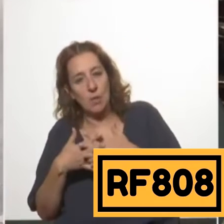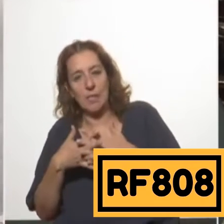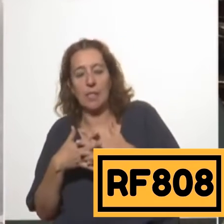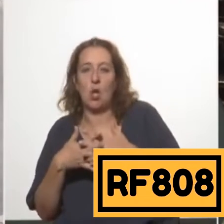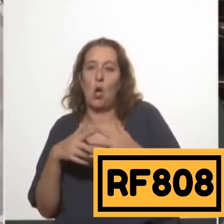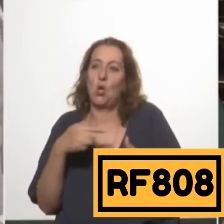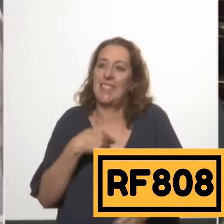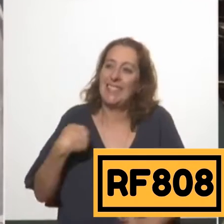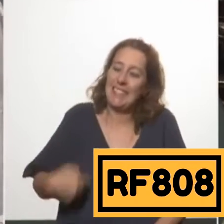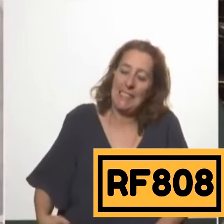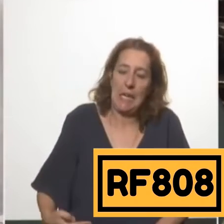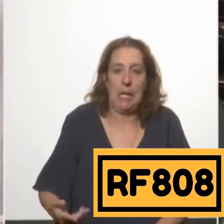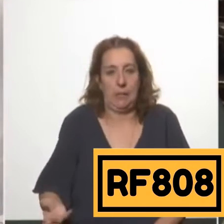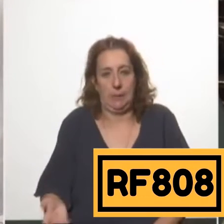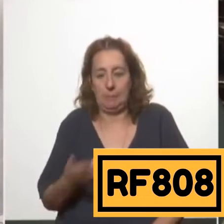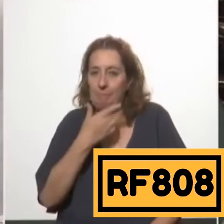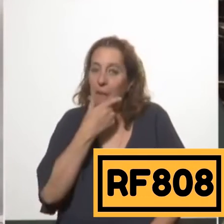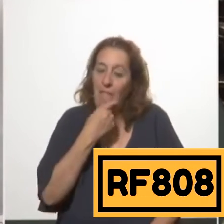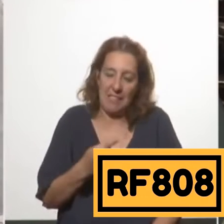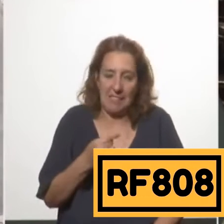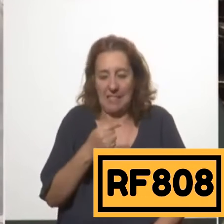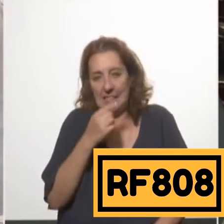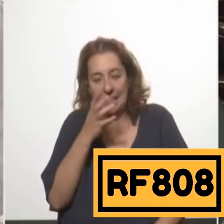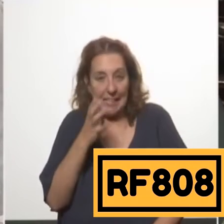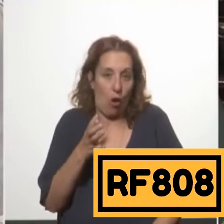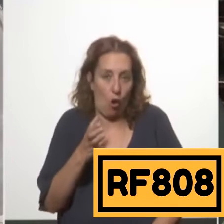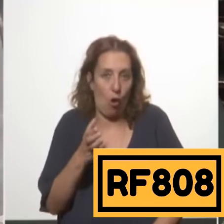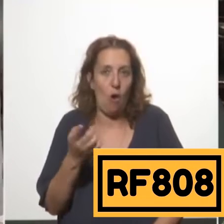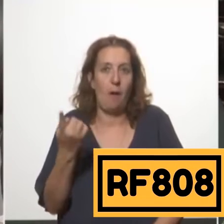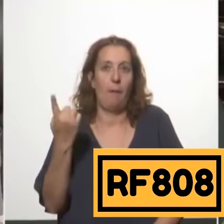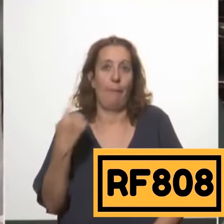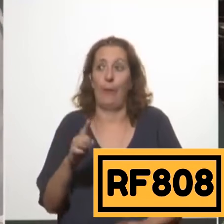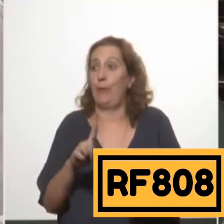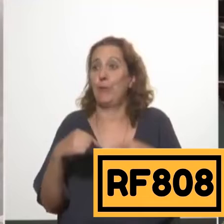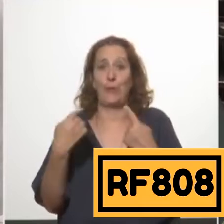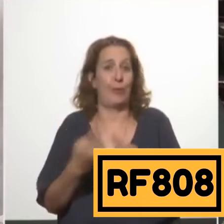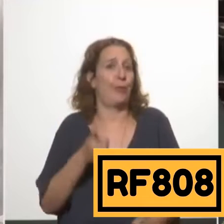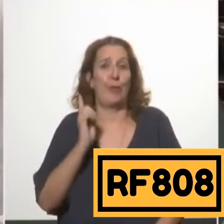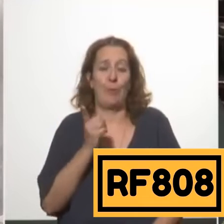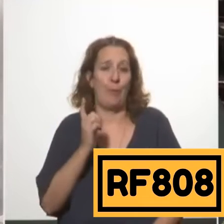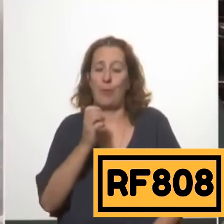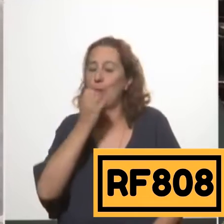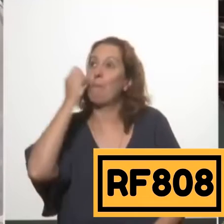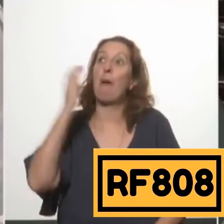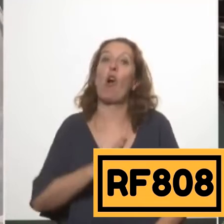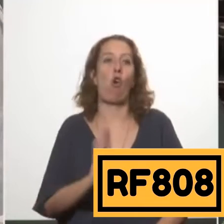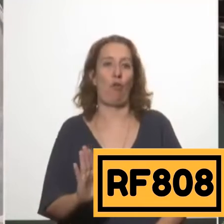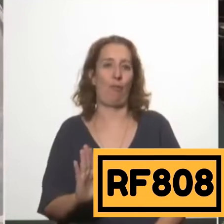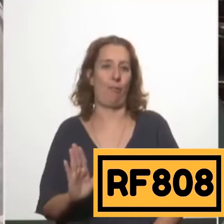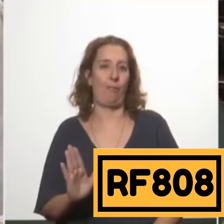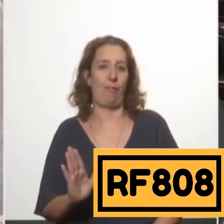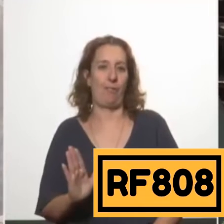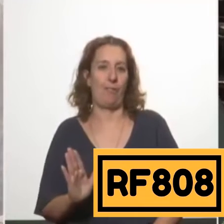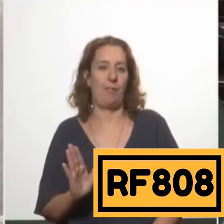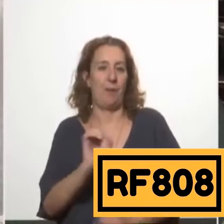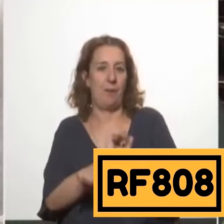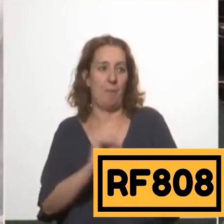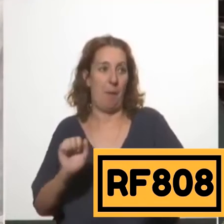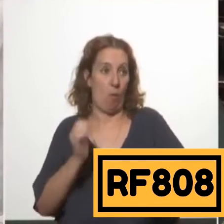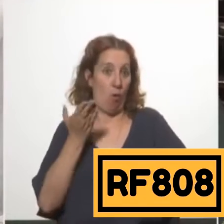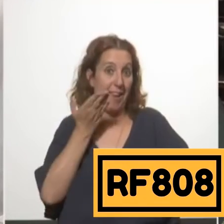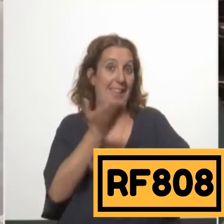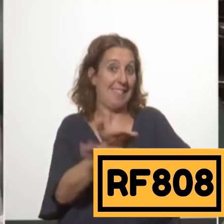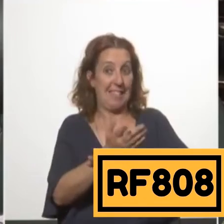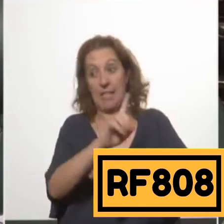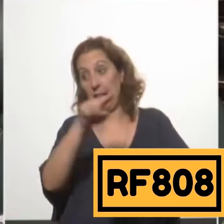bueno, es más fácil. Pero para nosotros tenemos que ser el mejor de la clase. Para primero poder exigir a los demás y